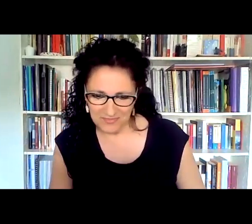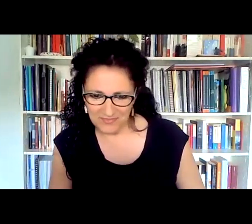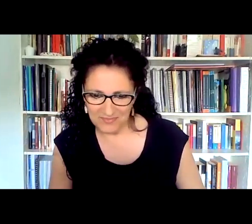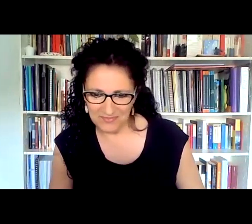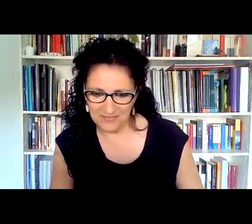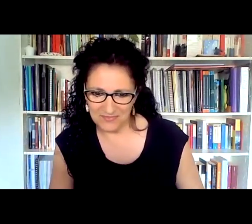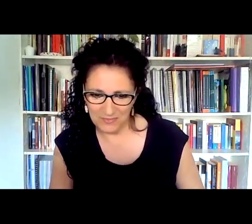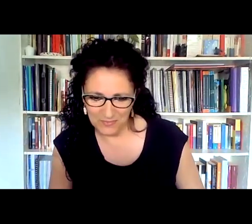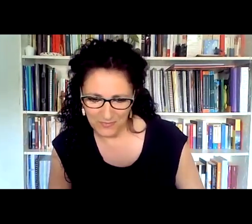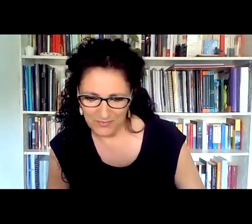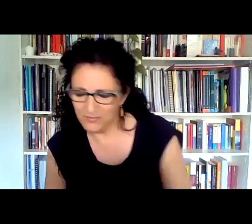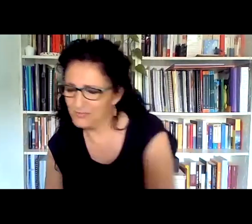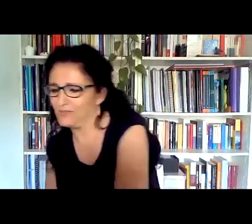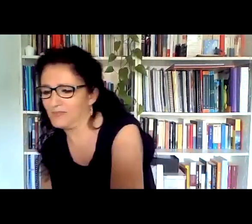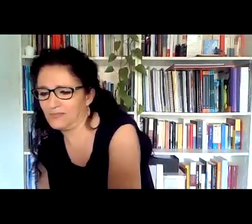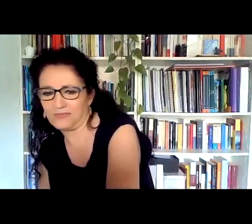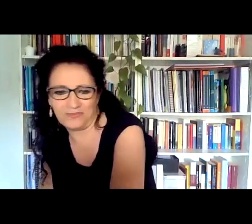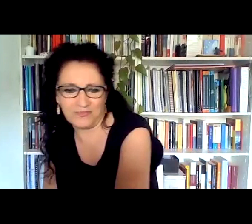comunidad sorda y sordociega.